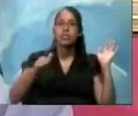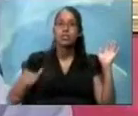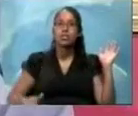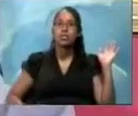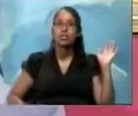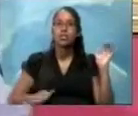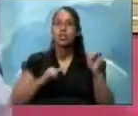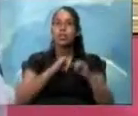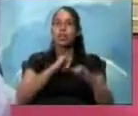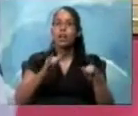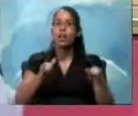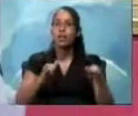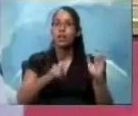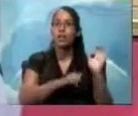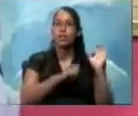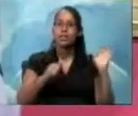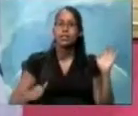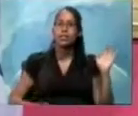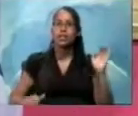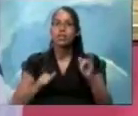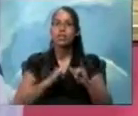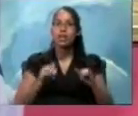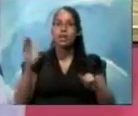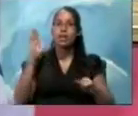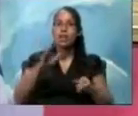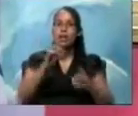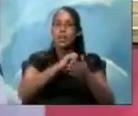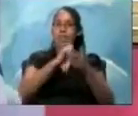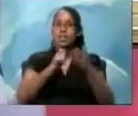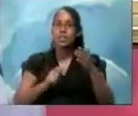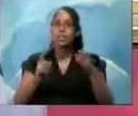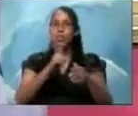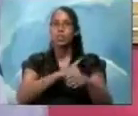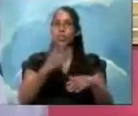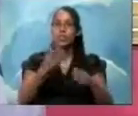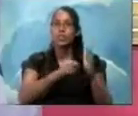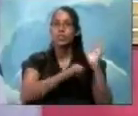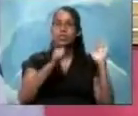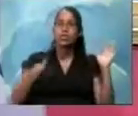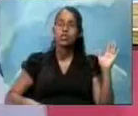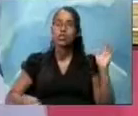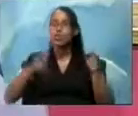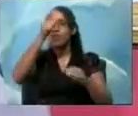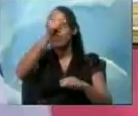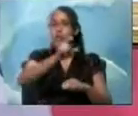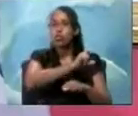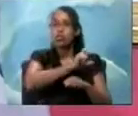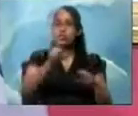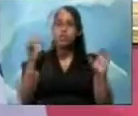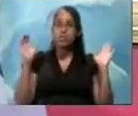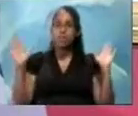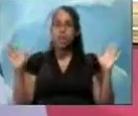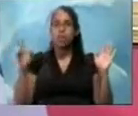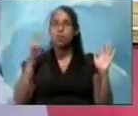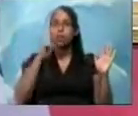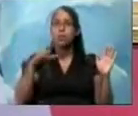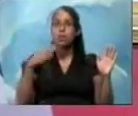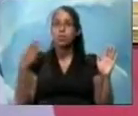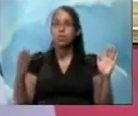había, ya estaba escrito, ¿verdad?, de que el Señor sería crucificado. Vemos que